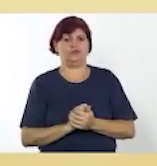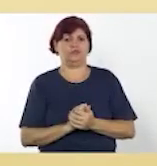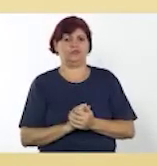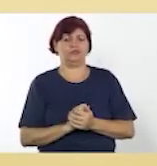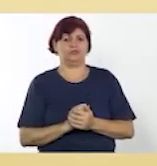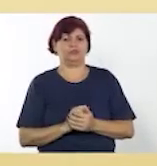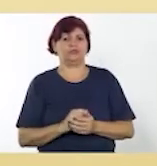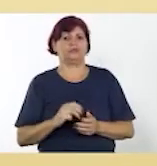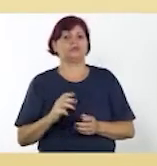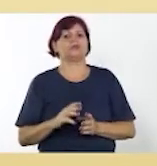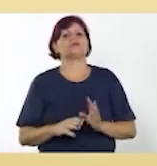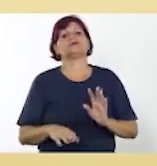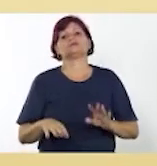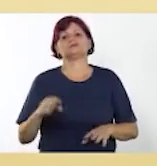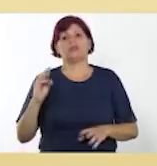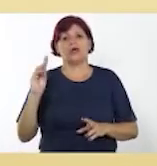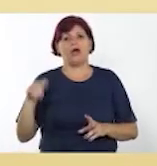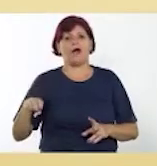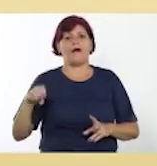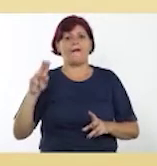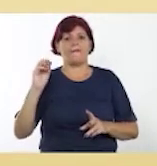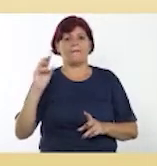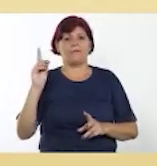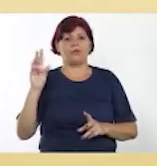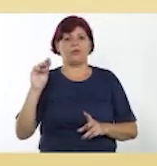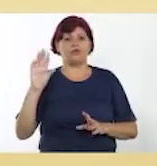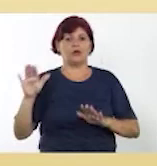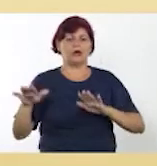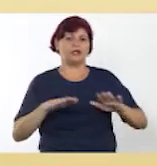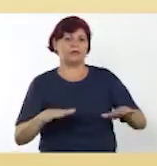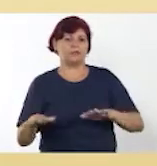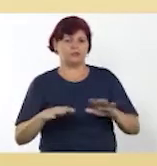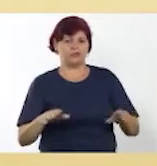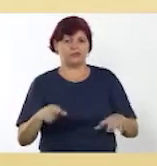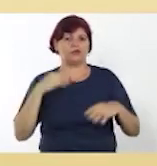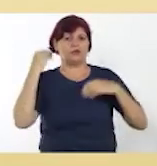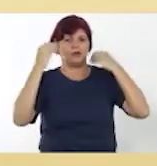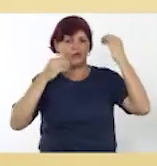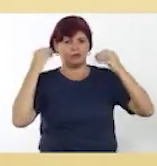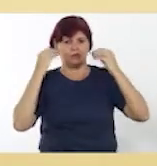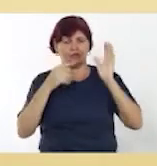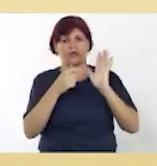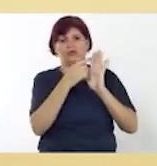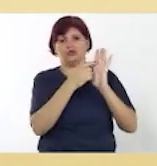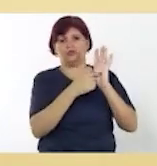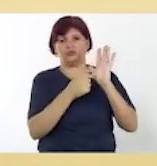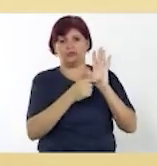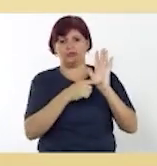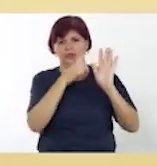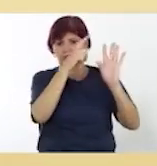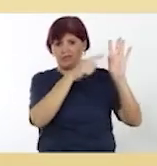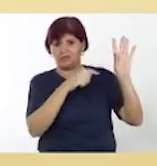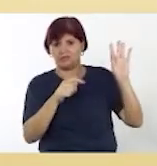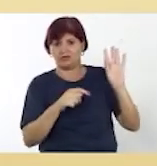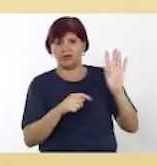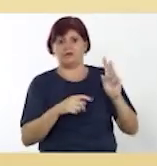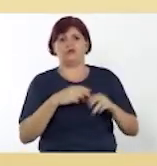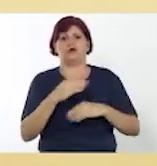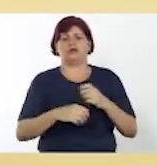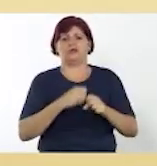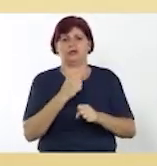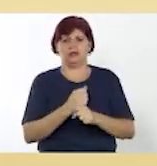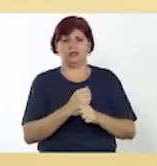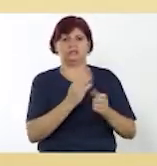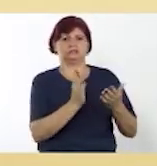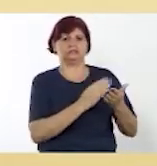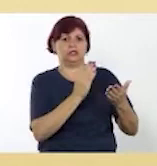funciones de la modular y la proporcionalidad inversa y hagan el análisis de sus propiedades y el gráfico. Para ello